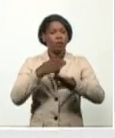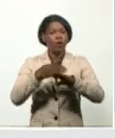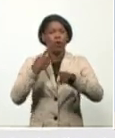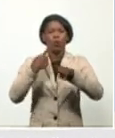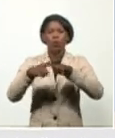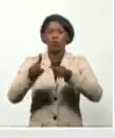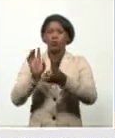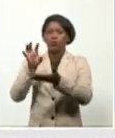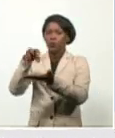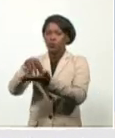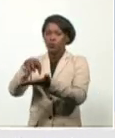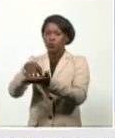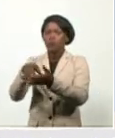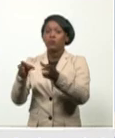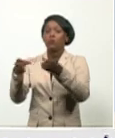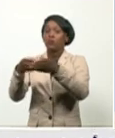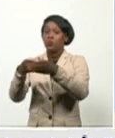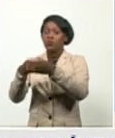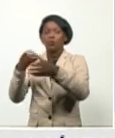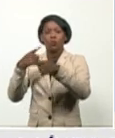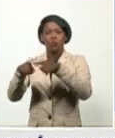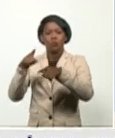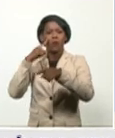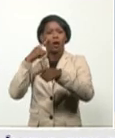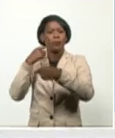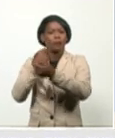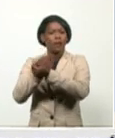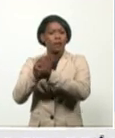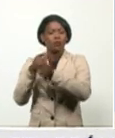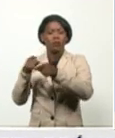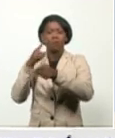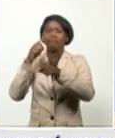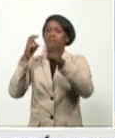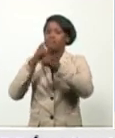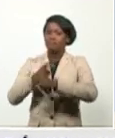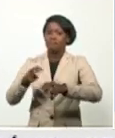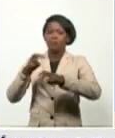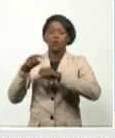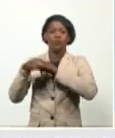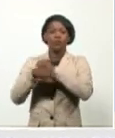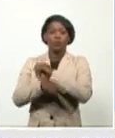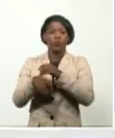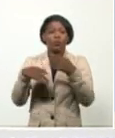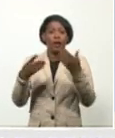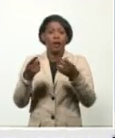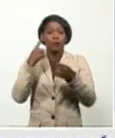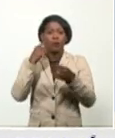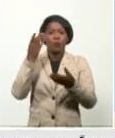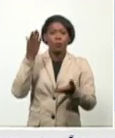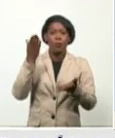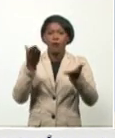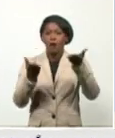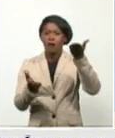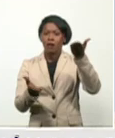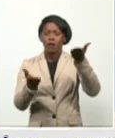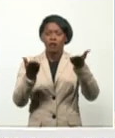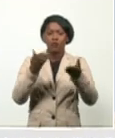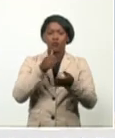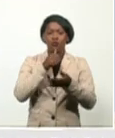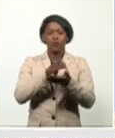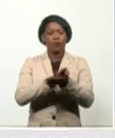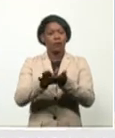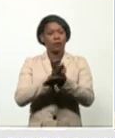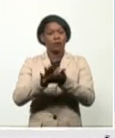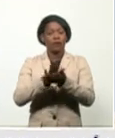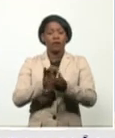un universo un poco mayor, más representativo, pero para que no quede duda, en nuestro